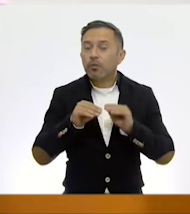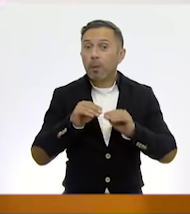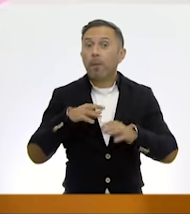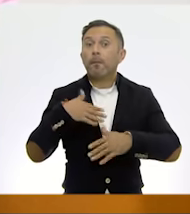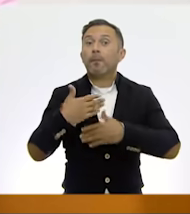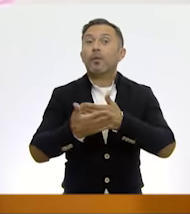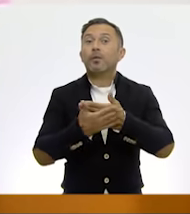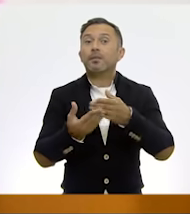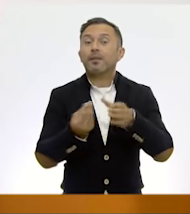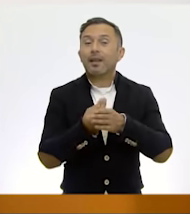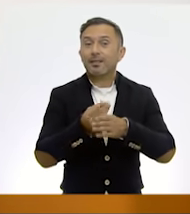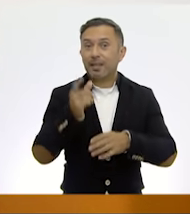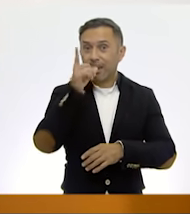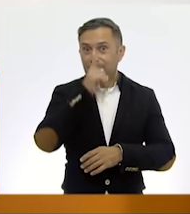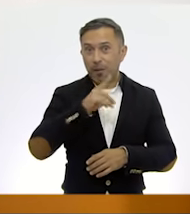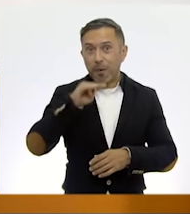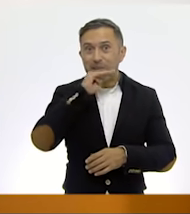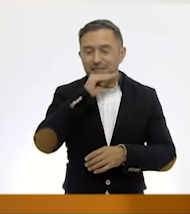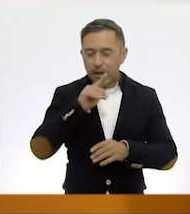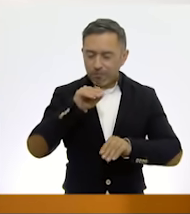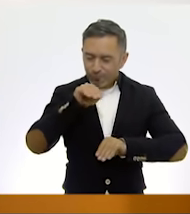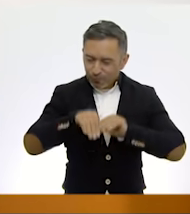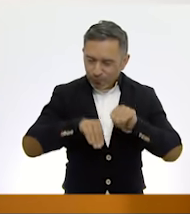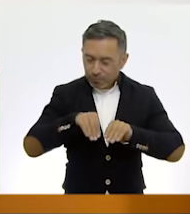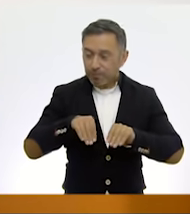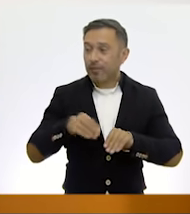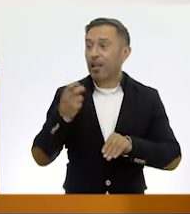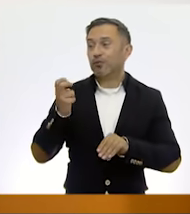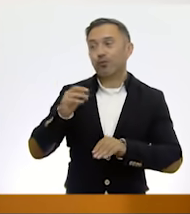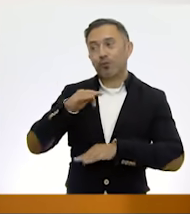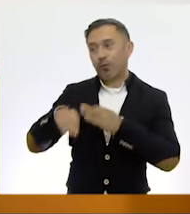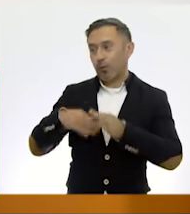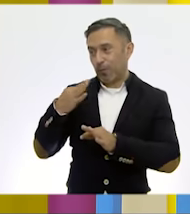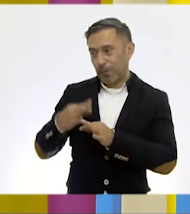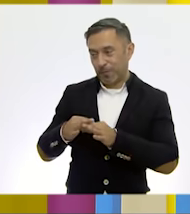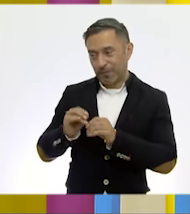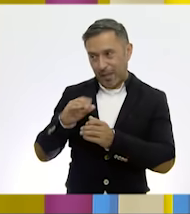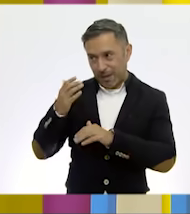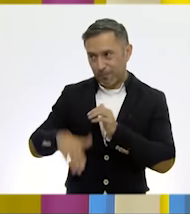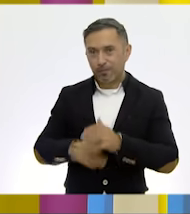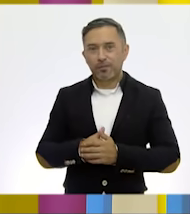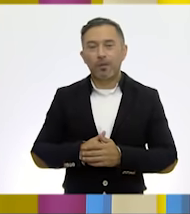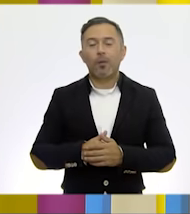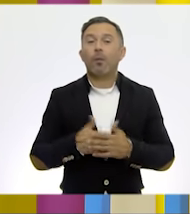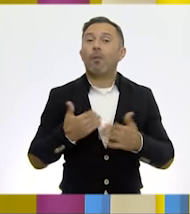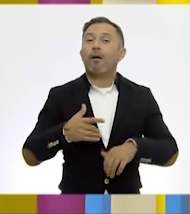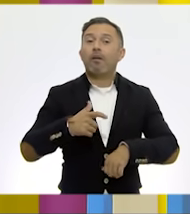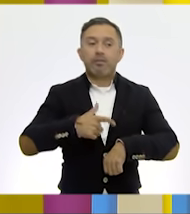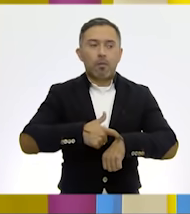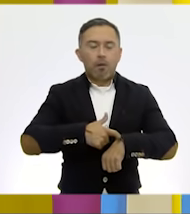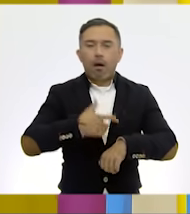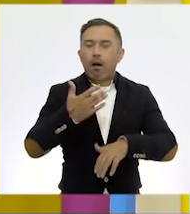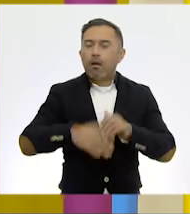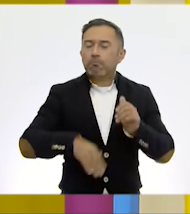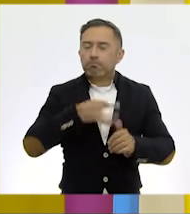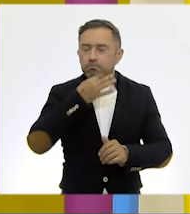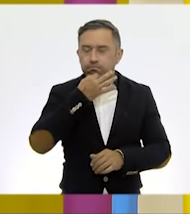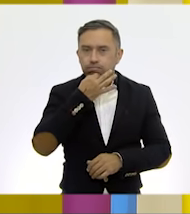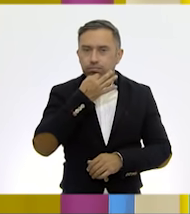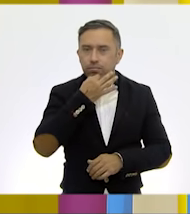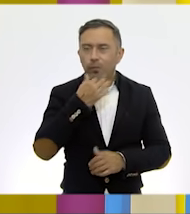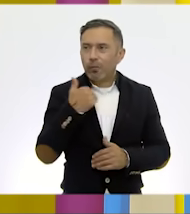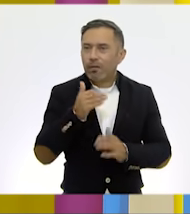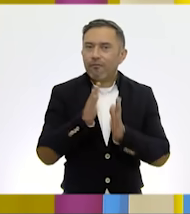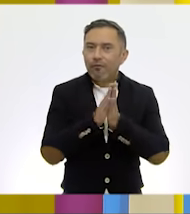las siguientes clases de lengua materna. Y por hoy es todo, Erick. Se nos acabó el tiempo. Se nos acabó el tiempo tan rápido. Yo estaba disfrutando esto de los